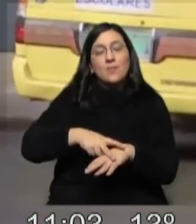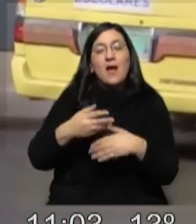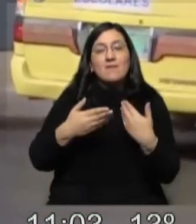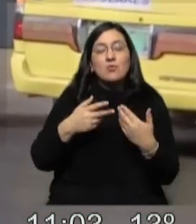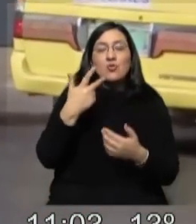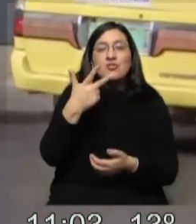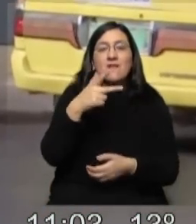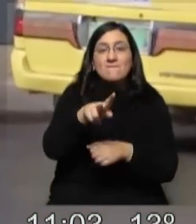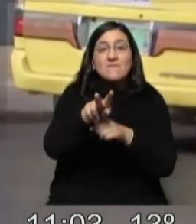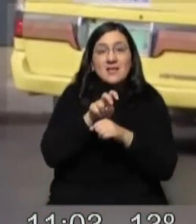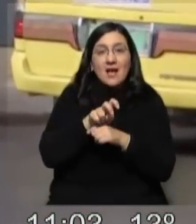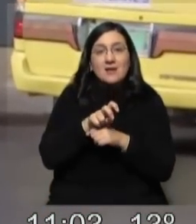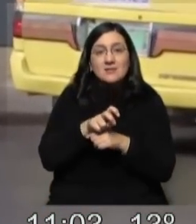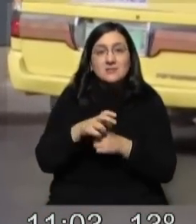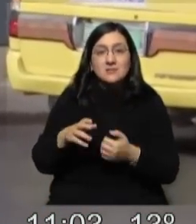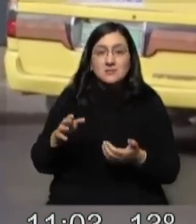de la investigación que se iba a hacer